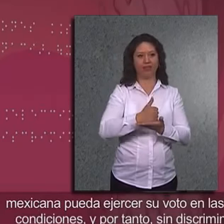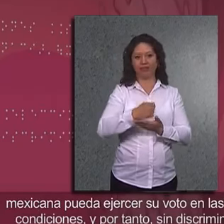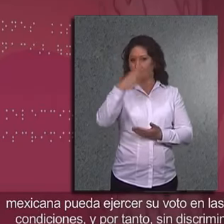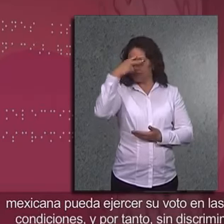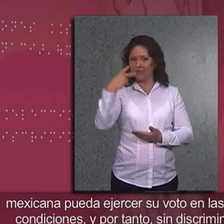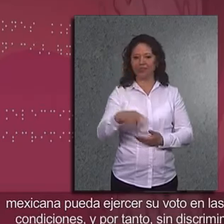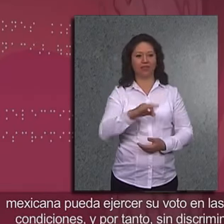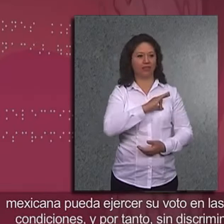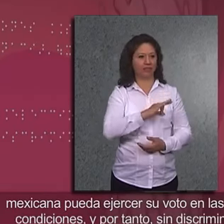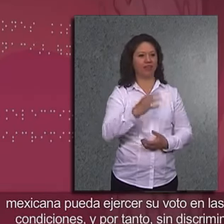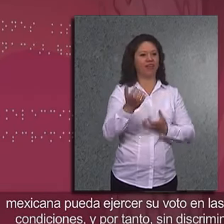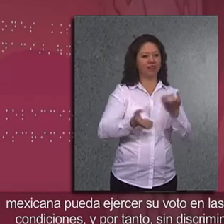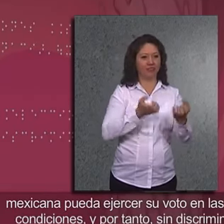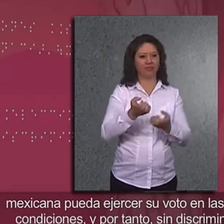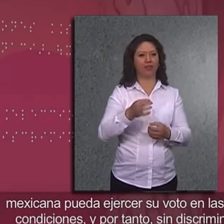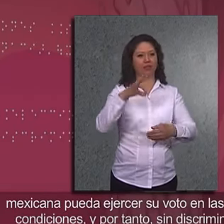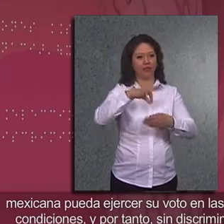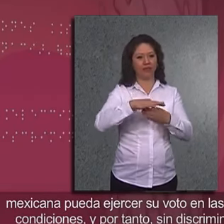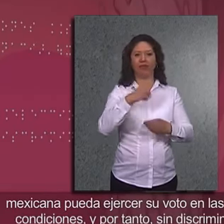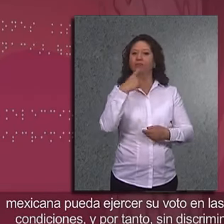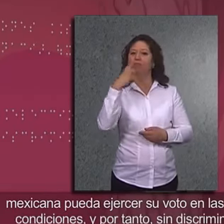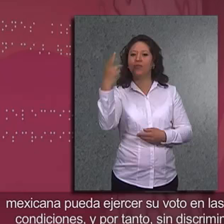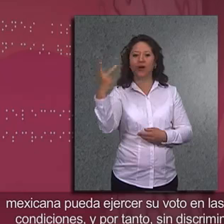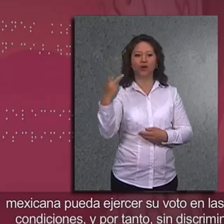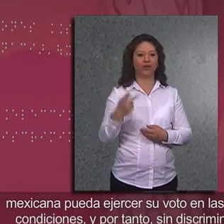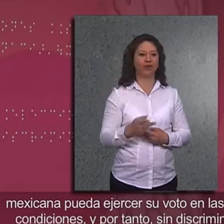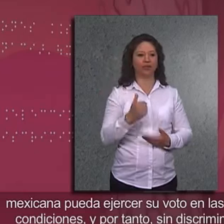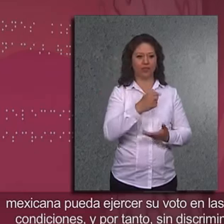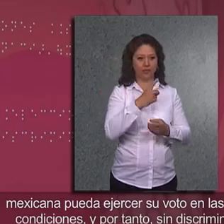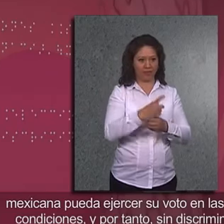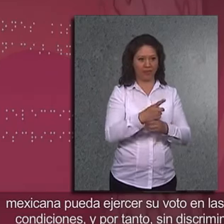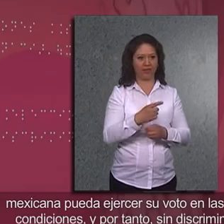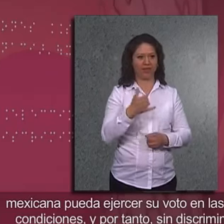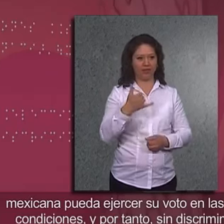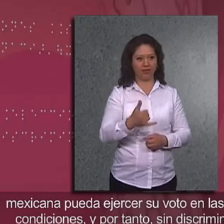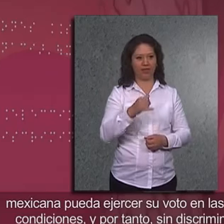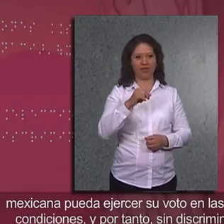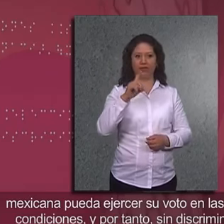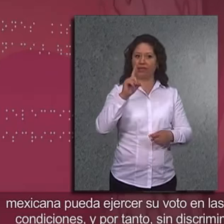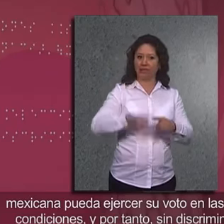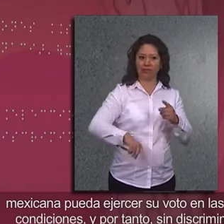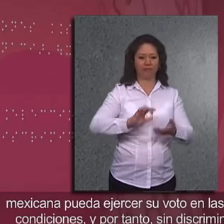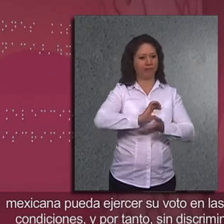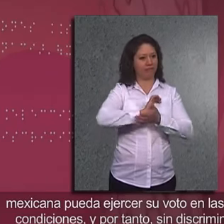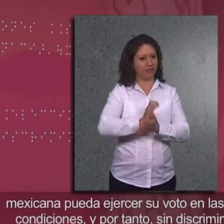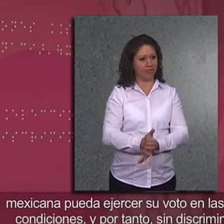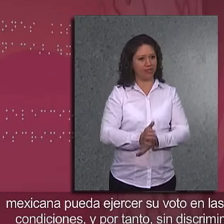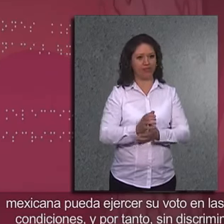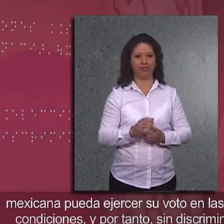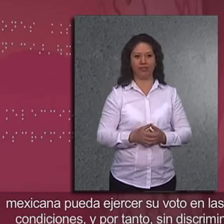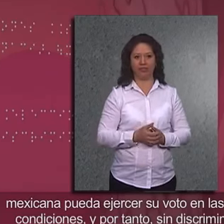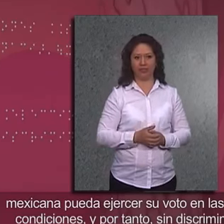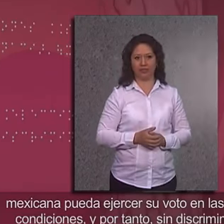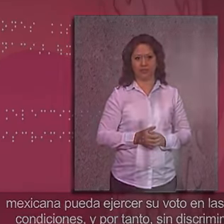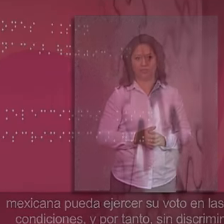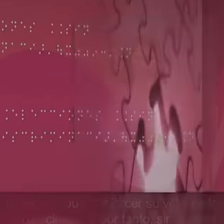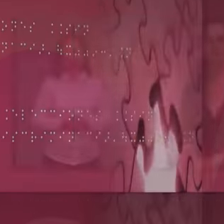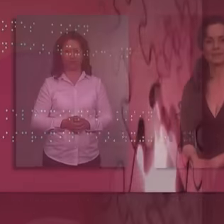ciudadanía mexicana pueda ejercer su voto en las mejores condiciones y, por tanto, sin discriminación.